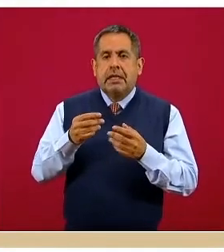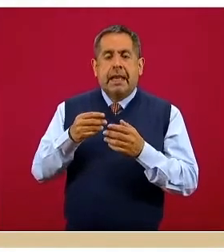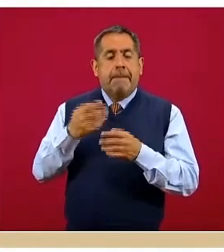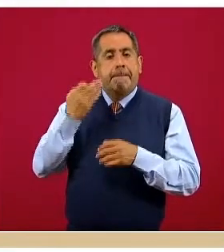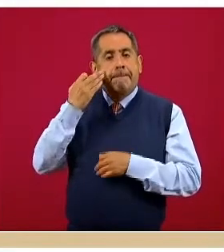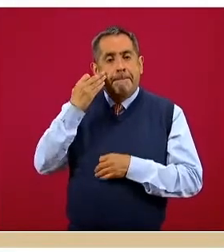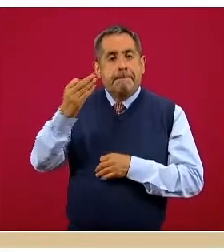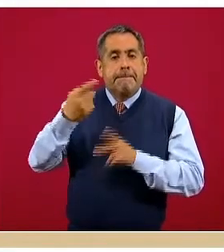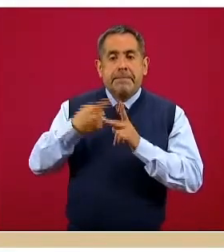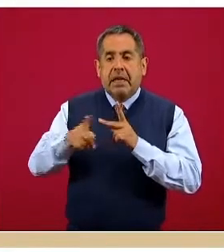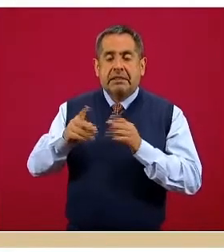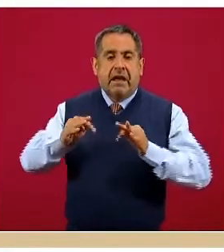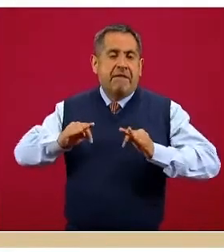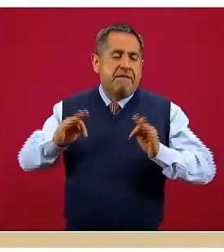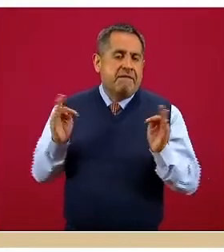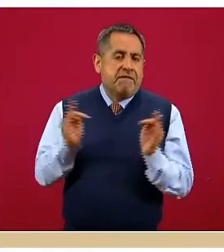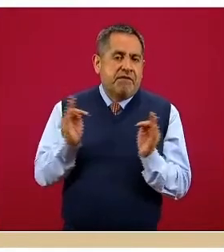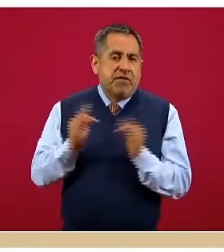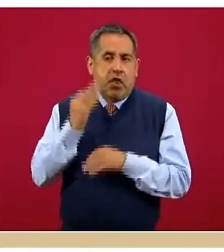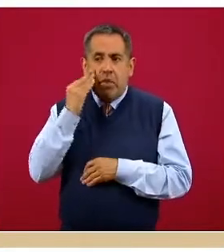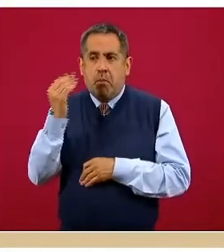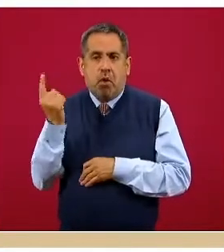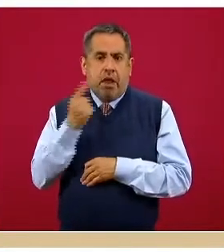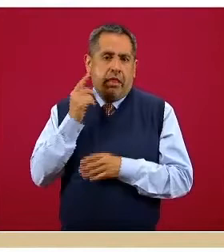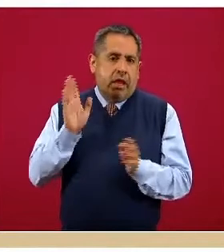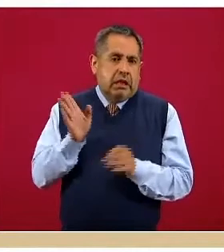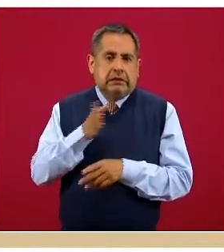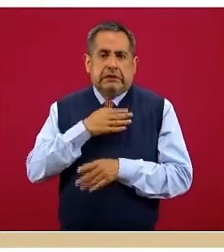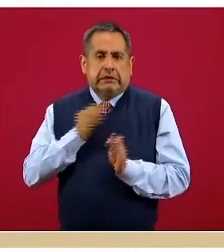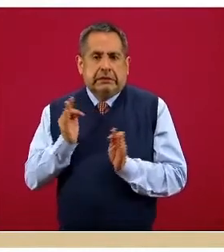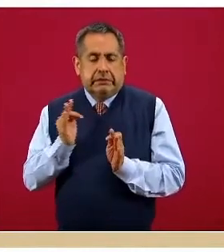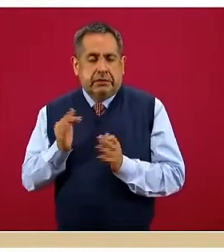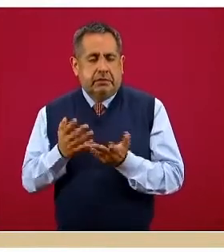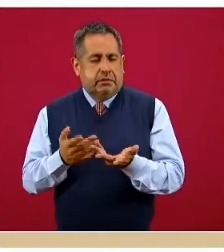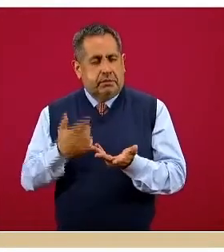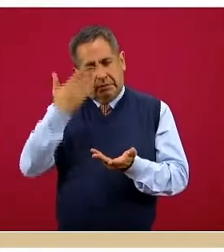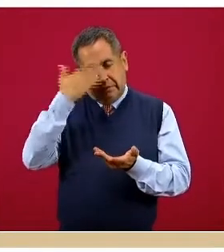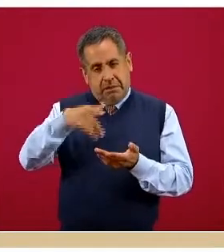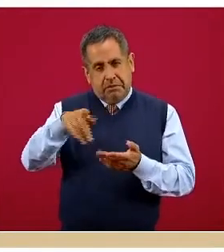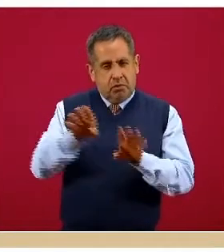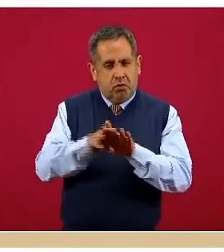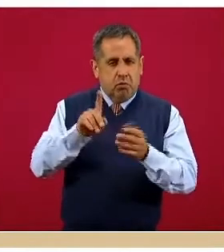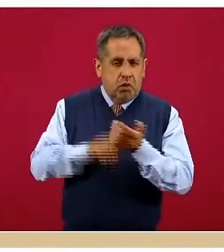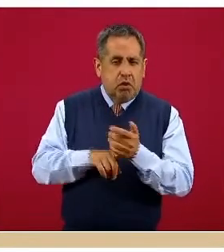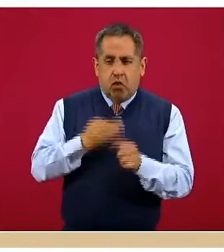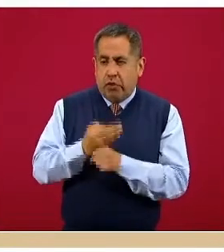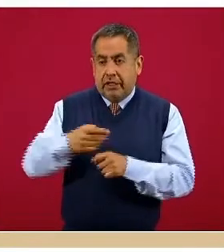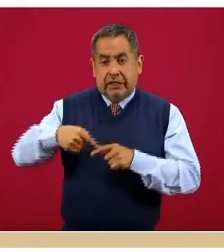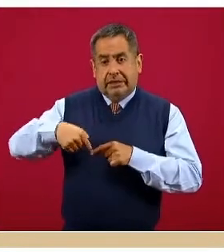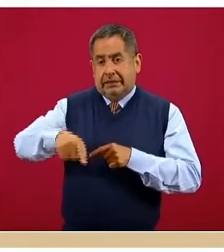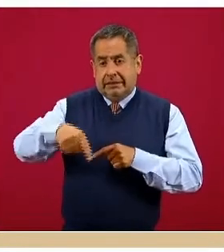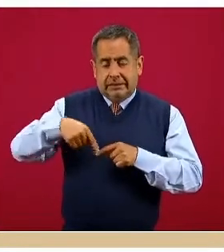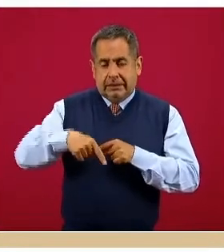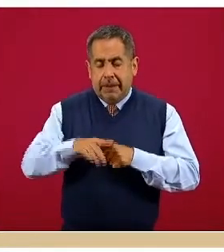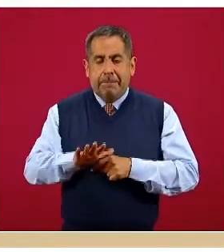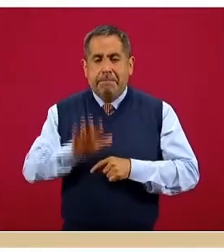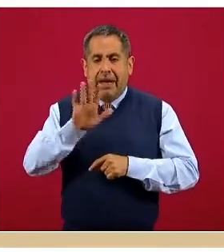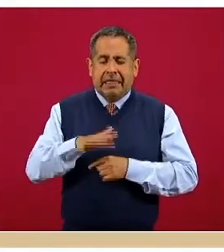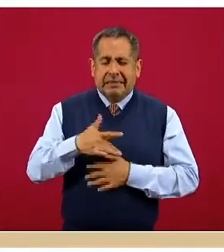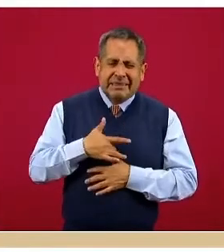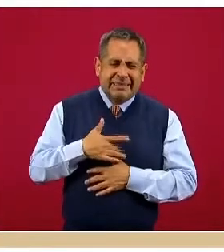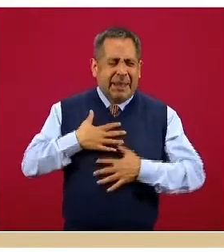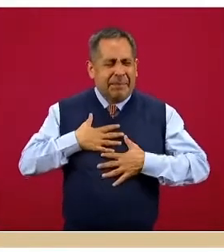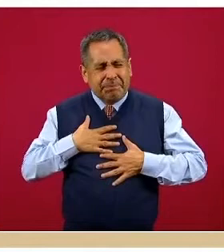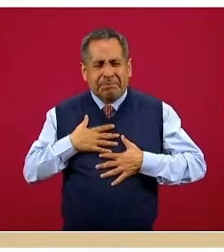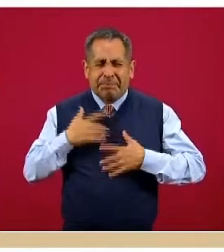invernal. Recordemos que todas las personas que pueden ser clasificadas como casos sospechosos de COVID es porque precisamente están presentando signos